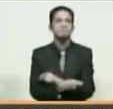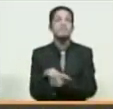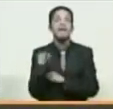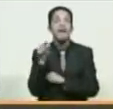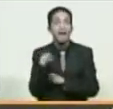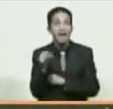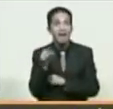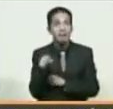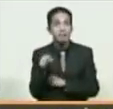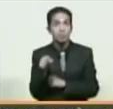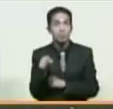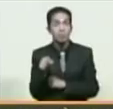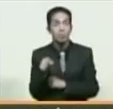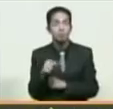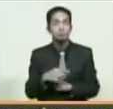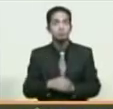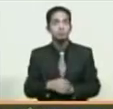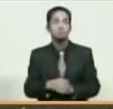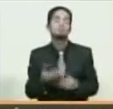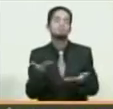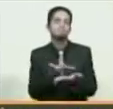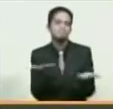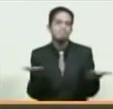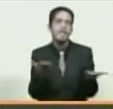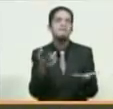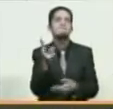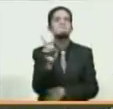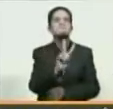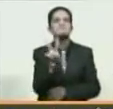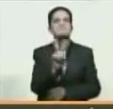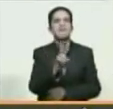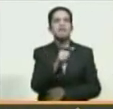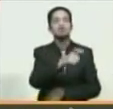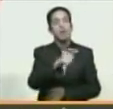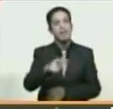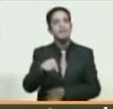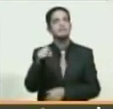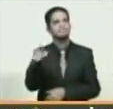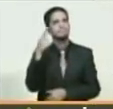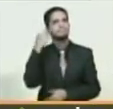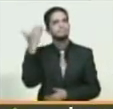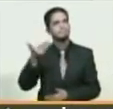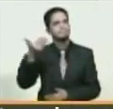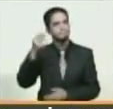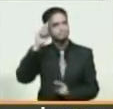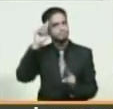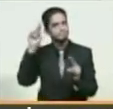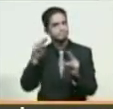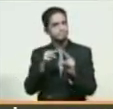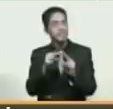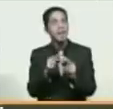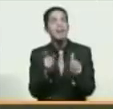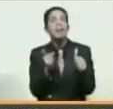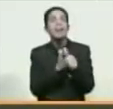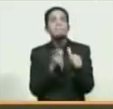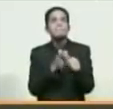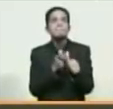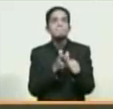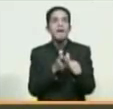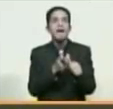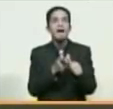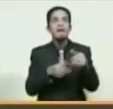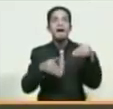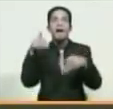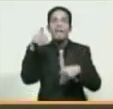queridos venezolanos, venezolanas, hay que resaltarlo. fue la primera elección en